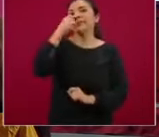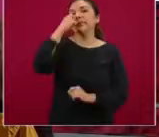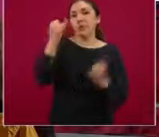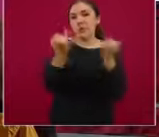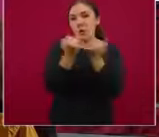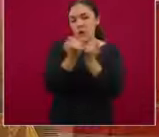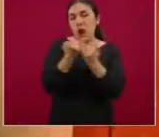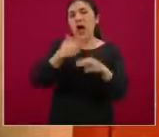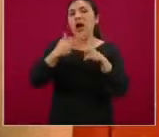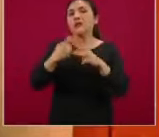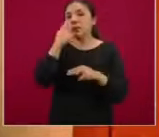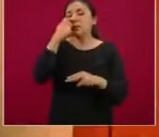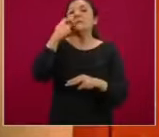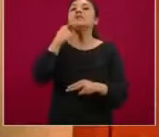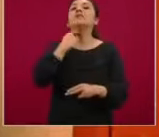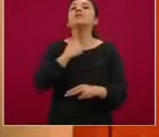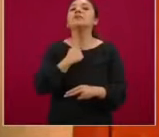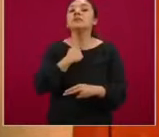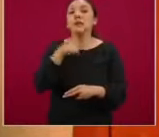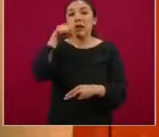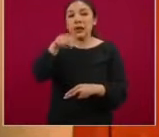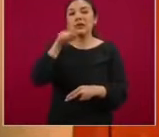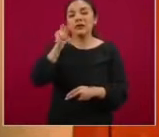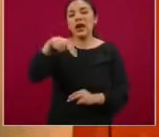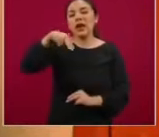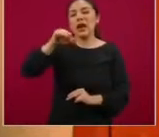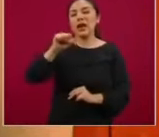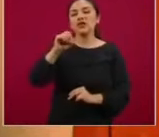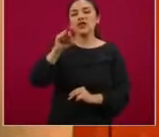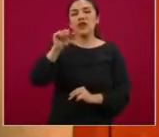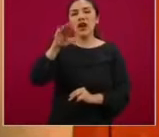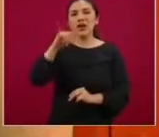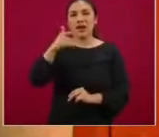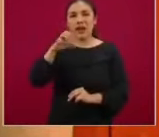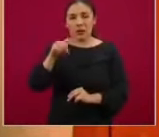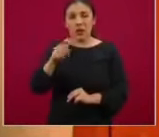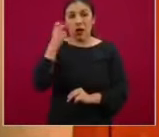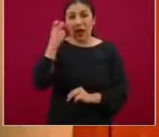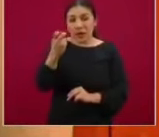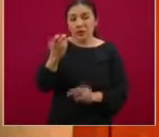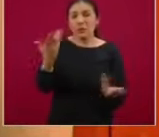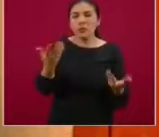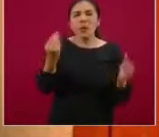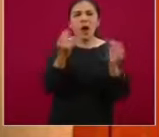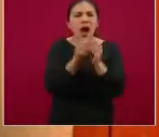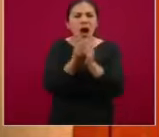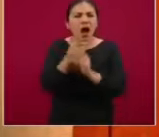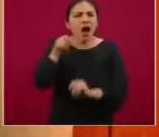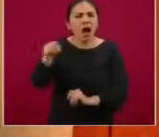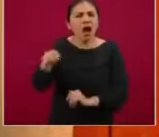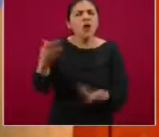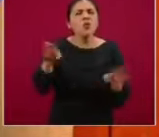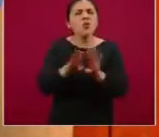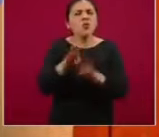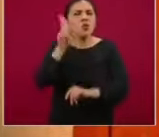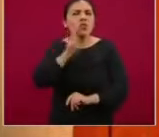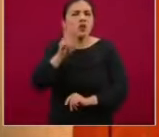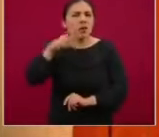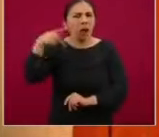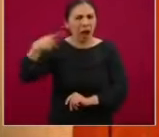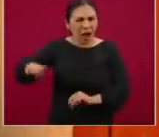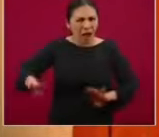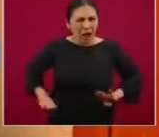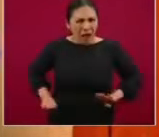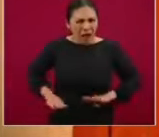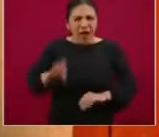también llegando hasta la zona de la faringe, y ese es el nasofaríngeo. Precisamente por el tipo de prueba que es